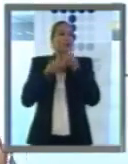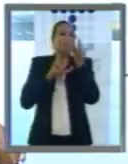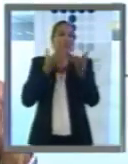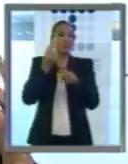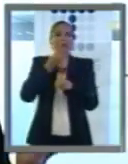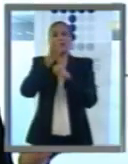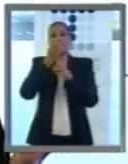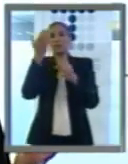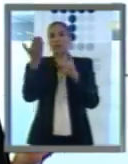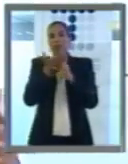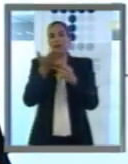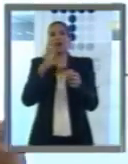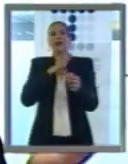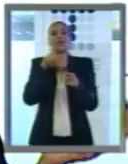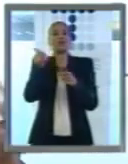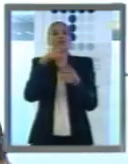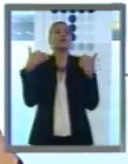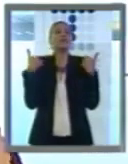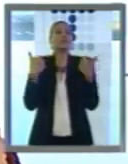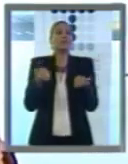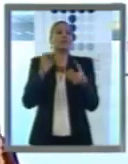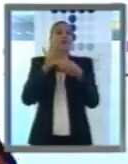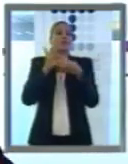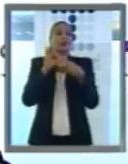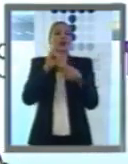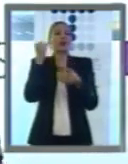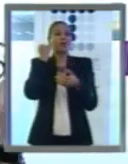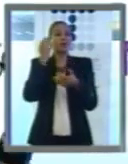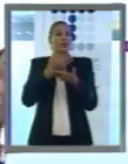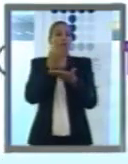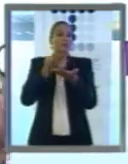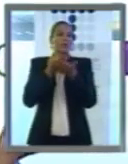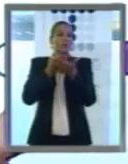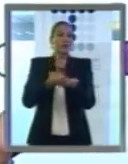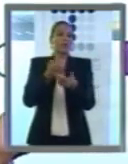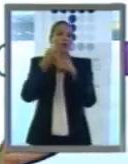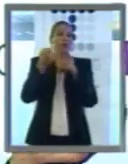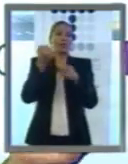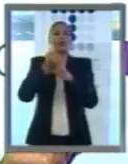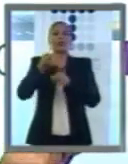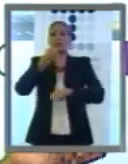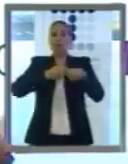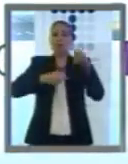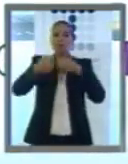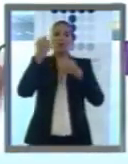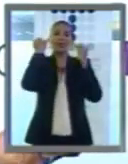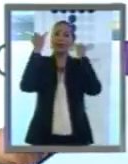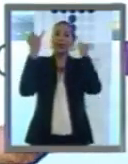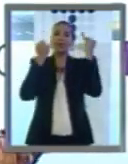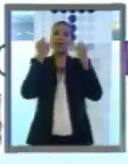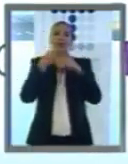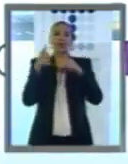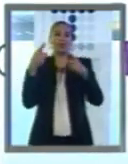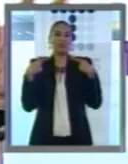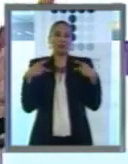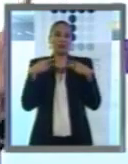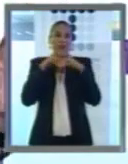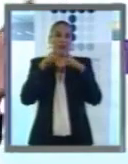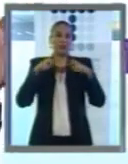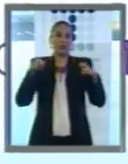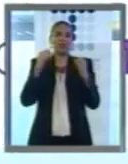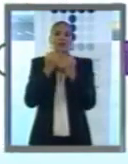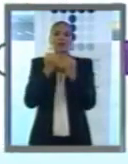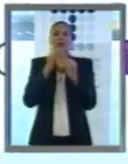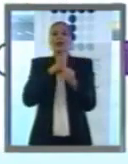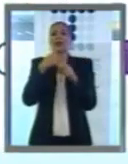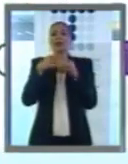segundo bloque donde podrán tener ellos posibilidades de discutir o intercambiar ideas entre los panelistas. En ese momento también